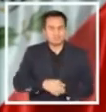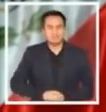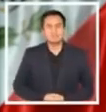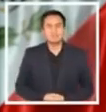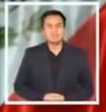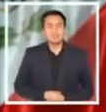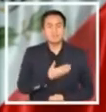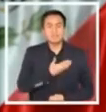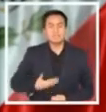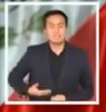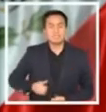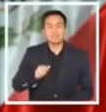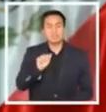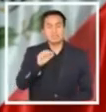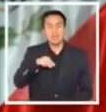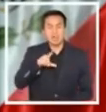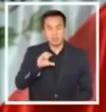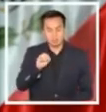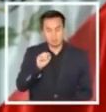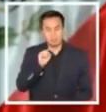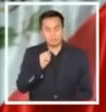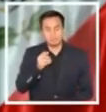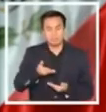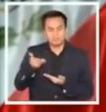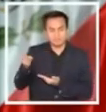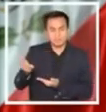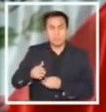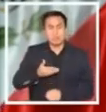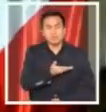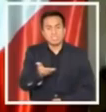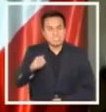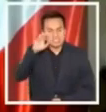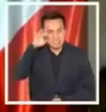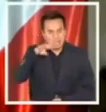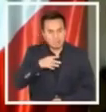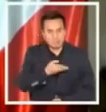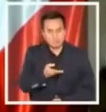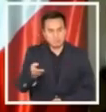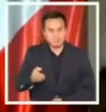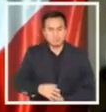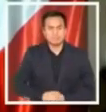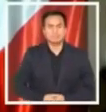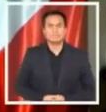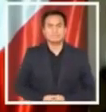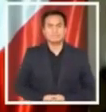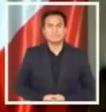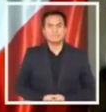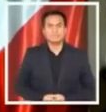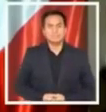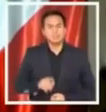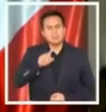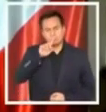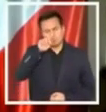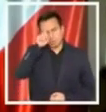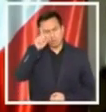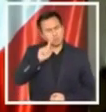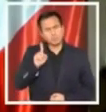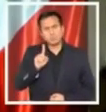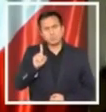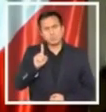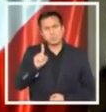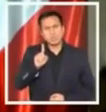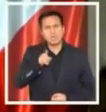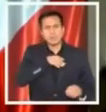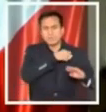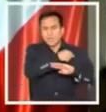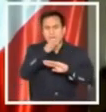El presidente Andrés Manuel López Obrador, ustedes saben, no acostumbra a hacer